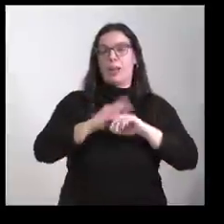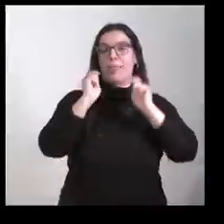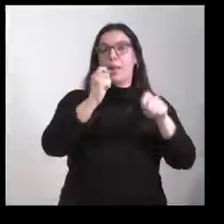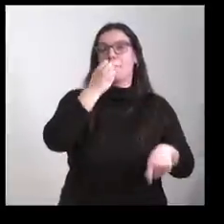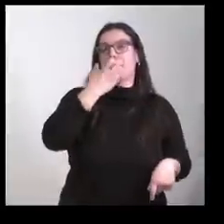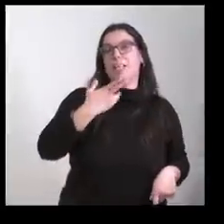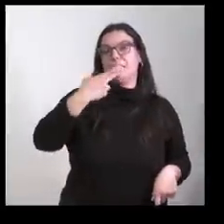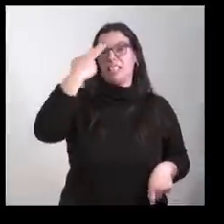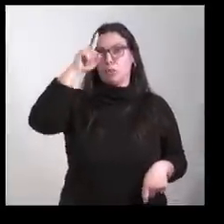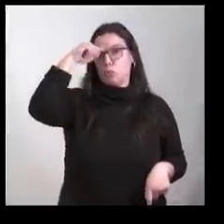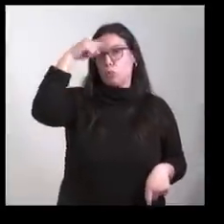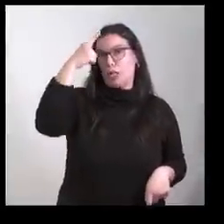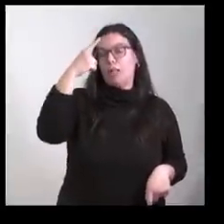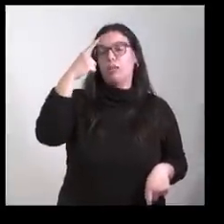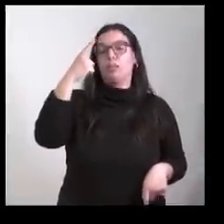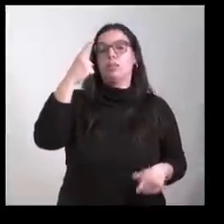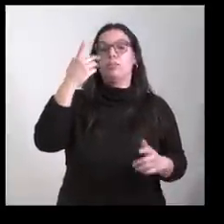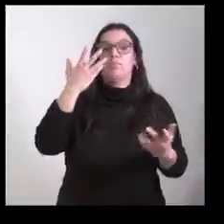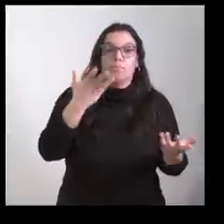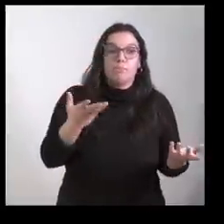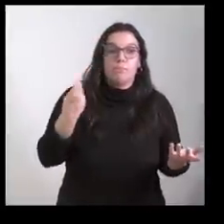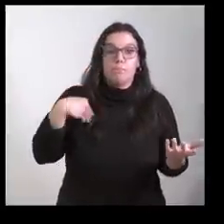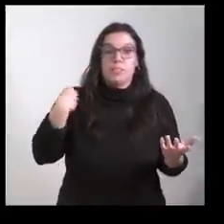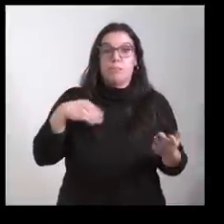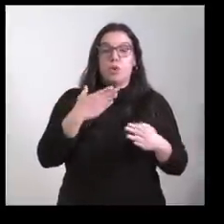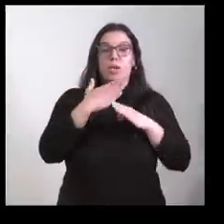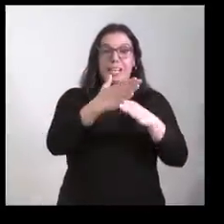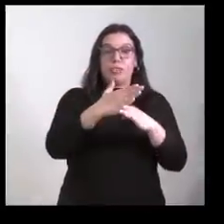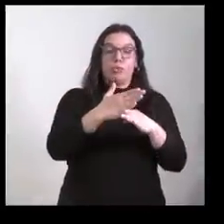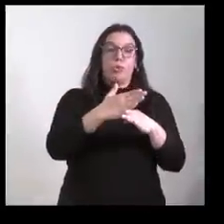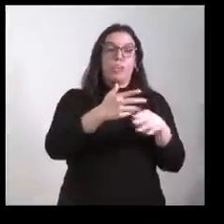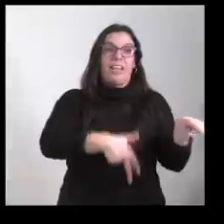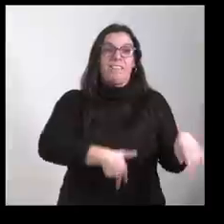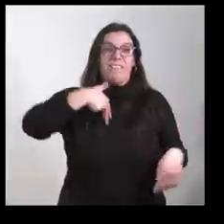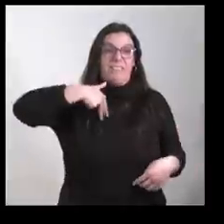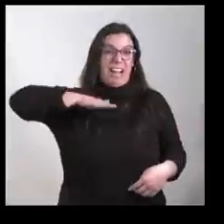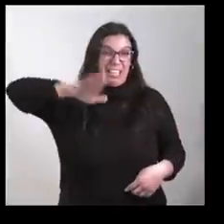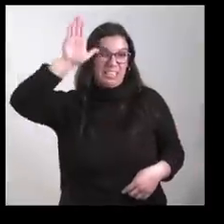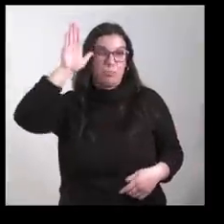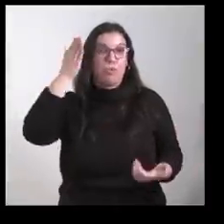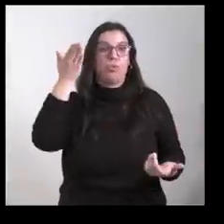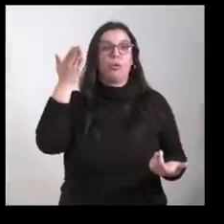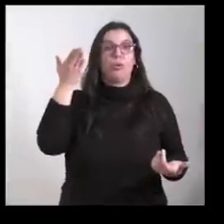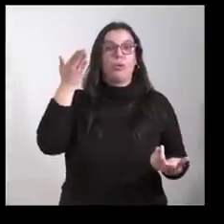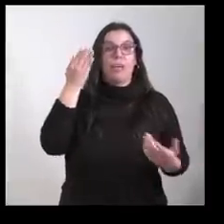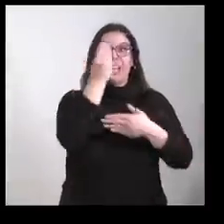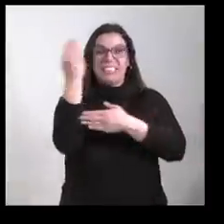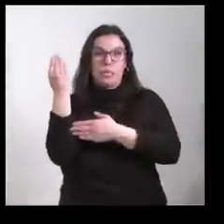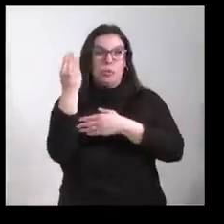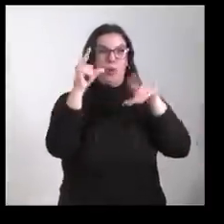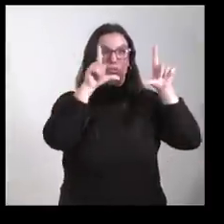cultural esos restos del franquismo o sea estatuas chapas